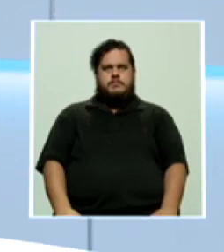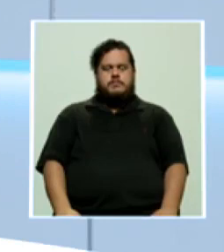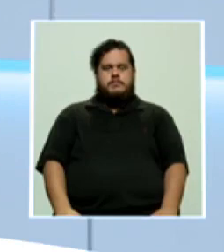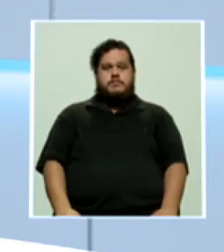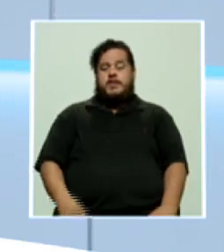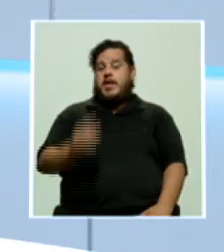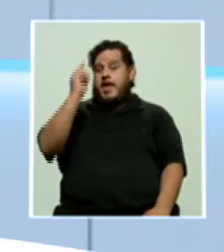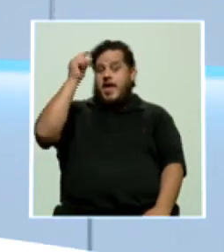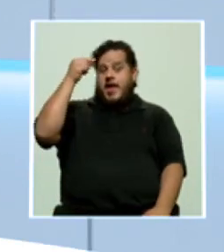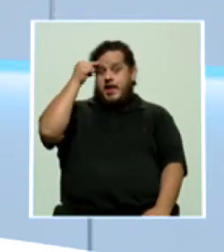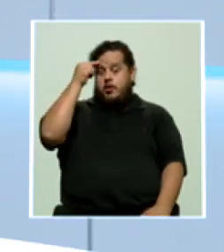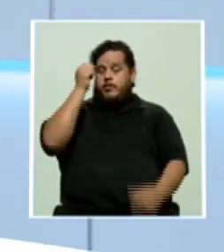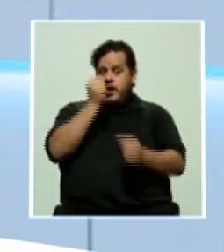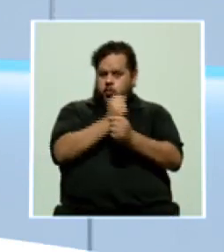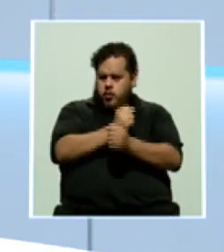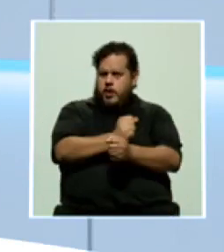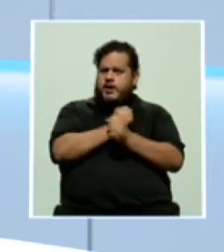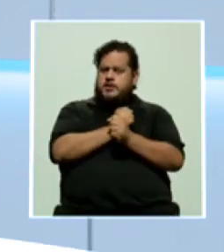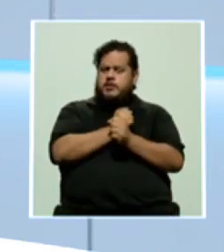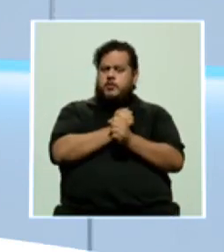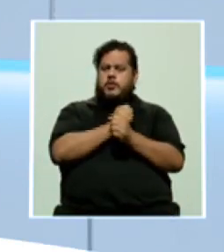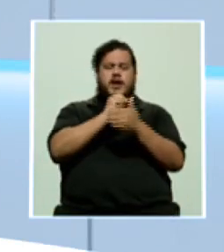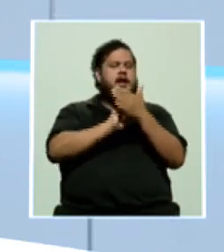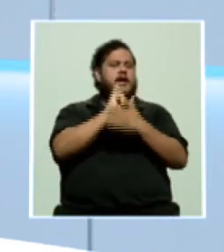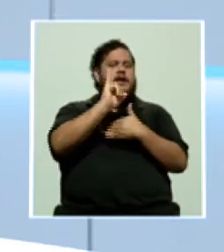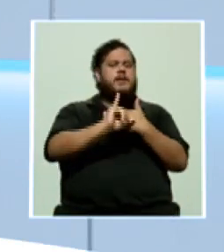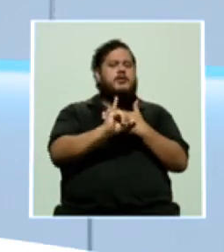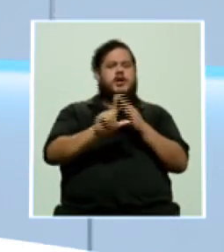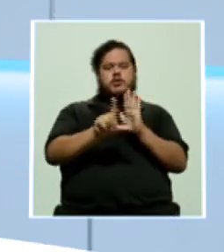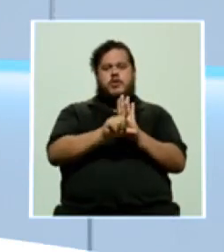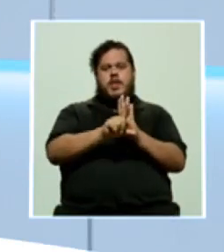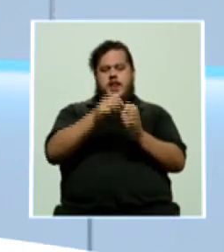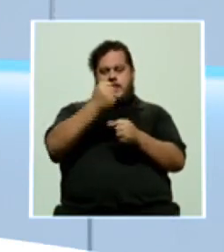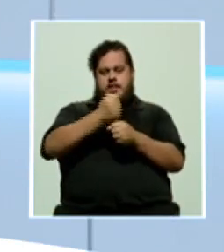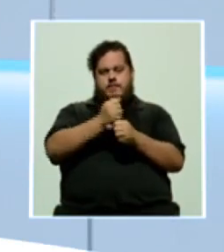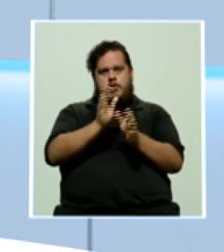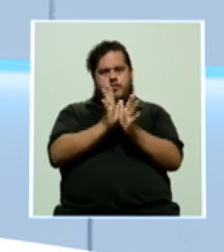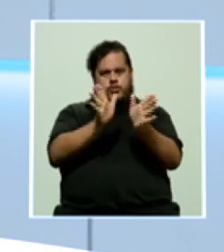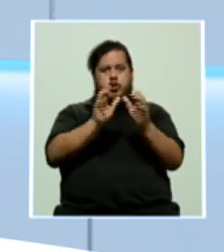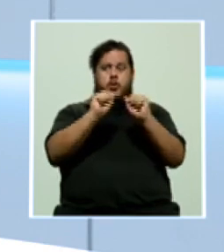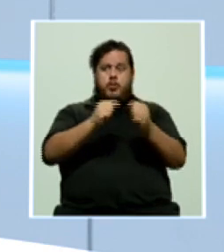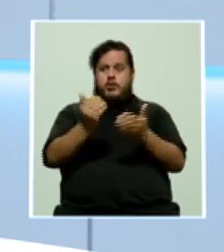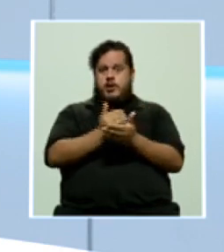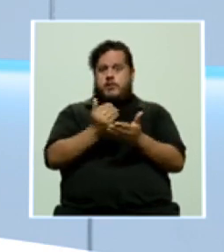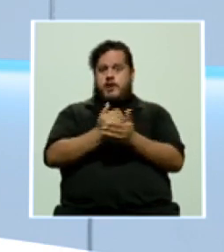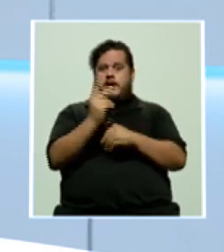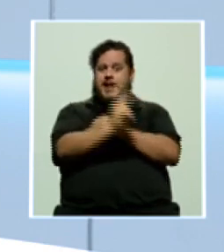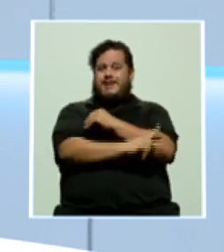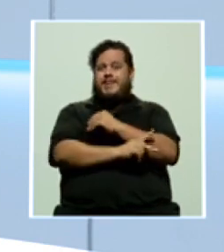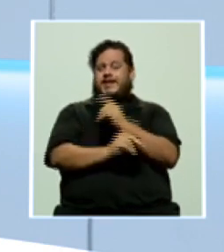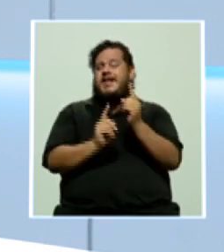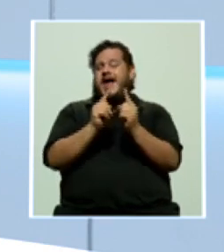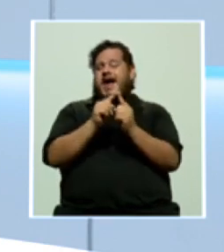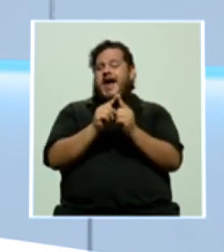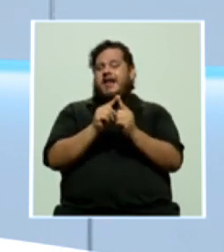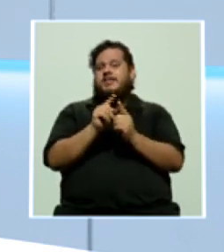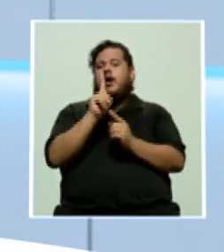El gobierno asegura que el proyecto de ley de empleo público podría ahorrarle al país hasta